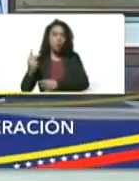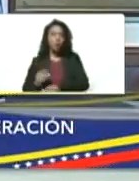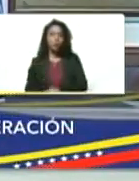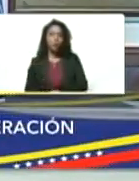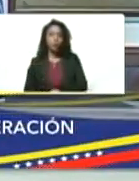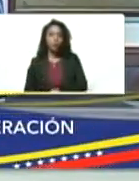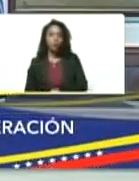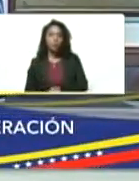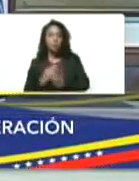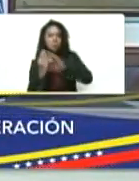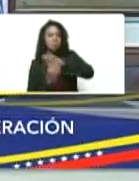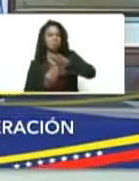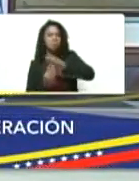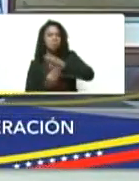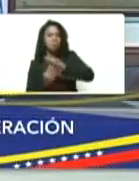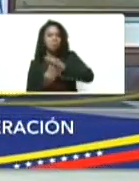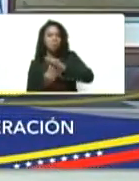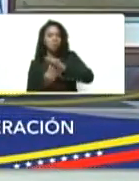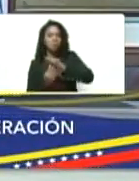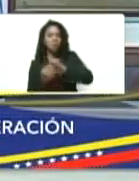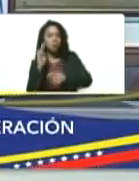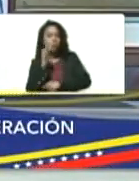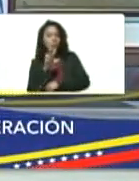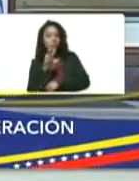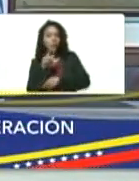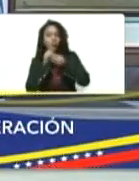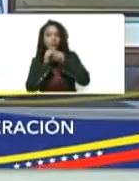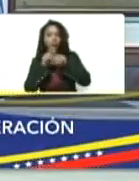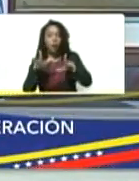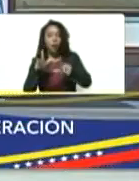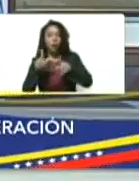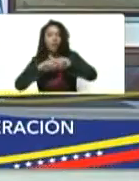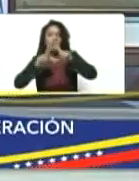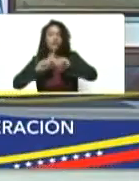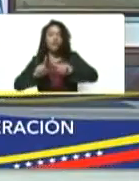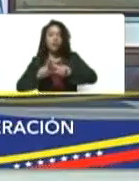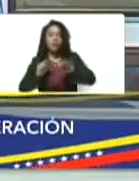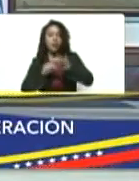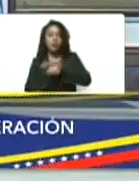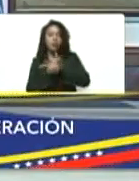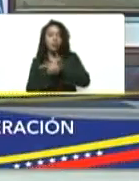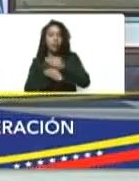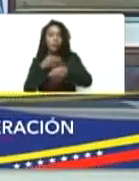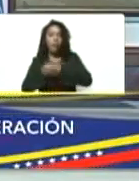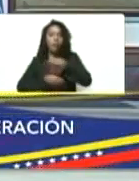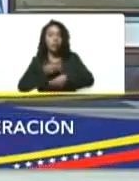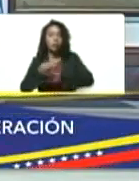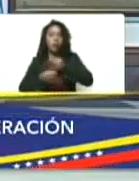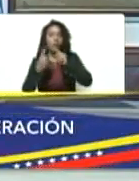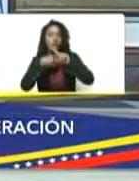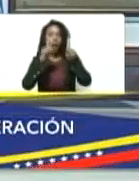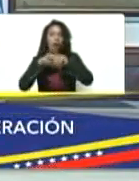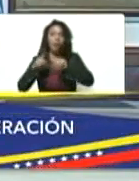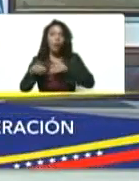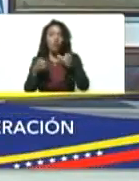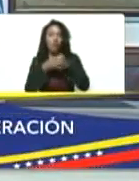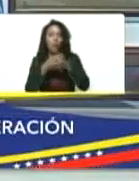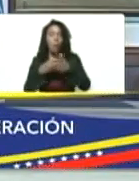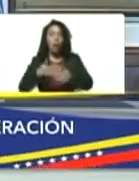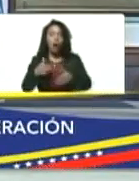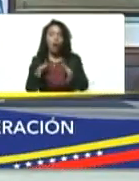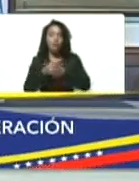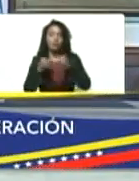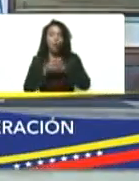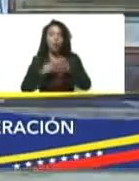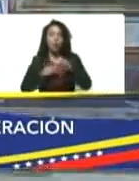en los visados de múltiple de múltiple entrada que serán concedidos a diversos miembros de mi equipo para que podamos